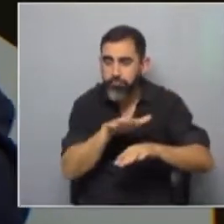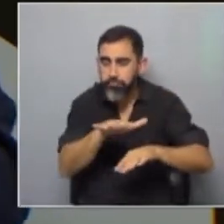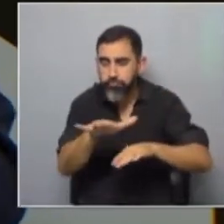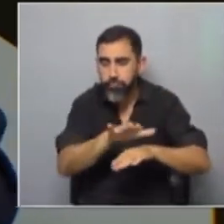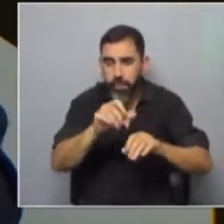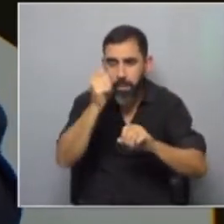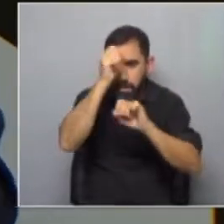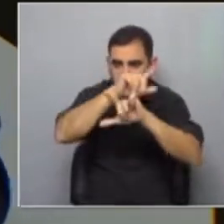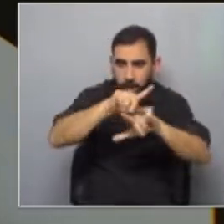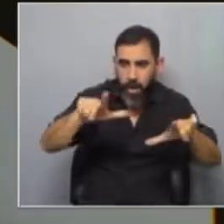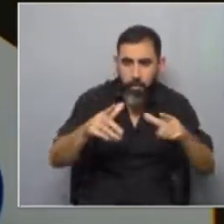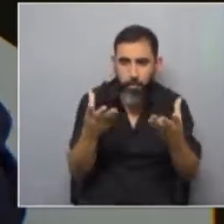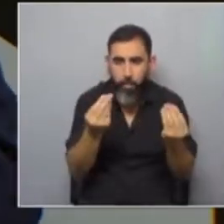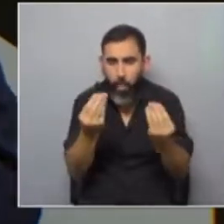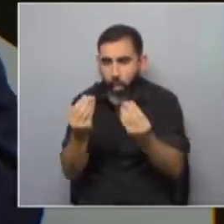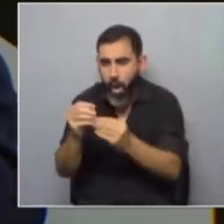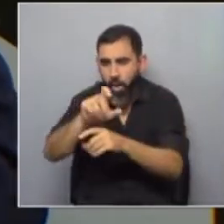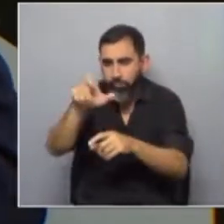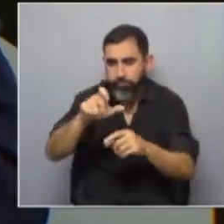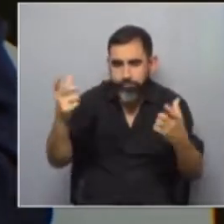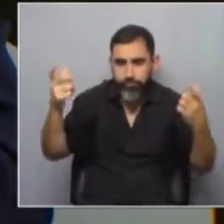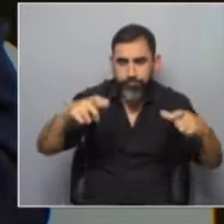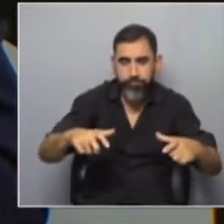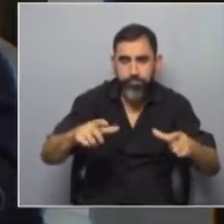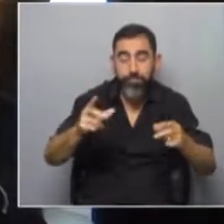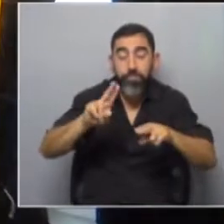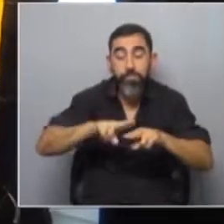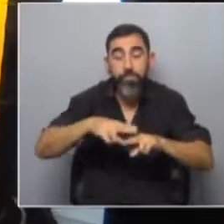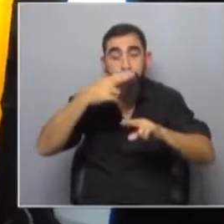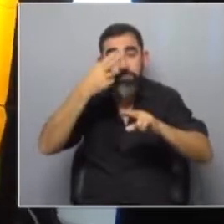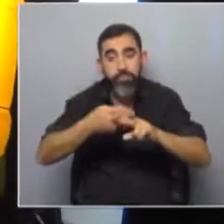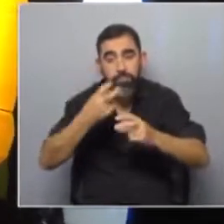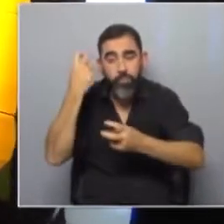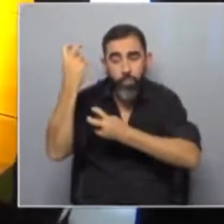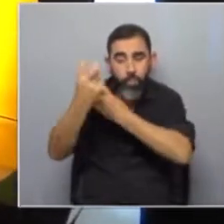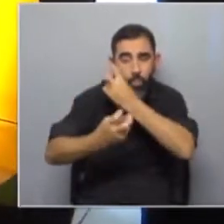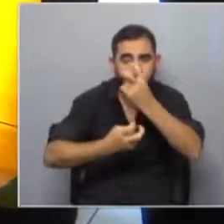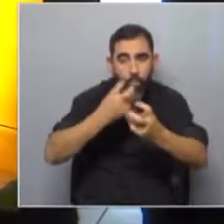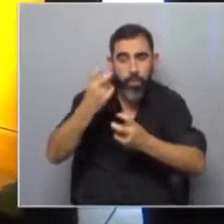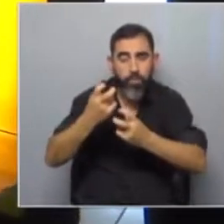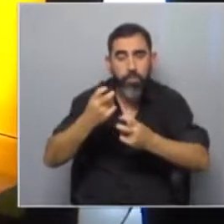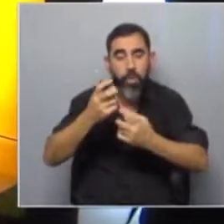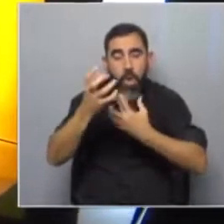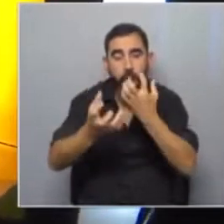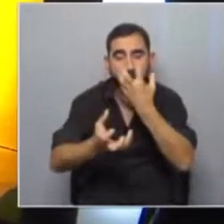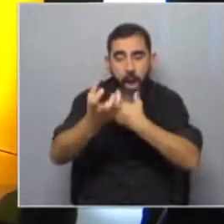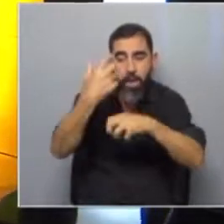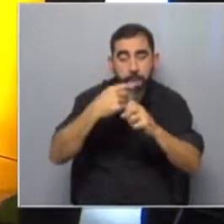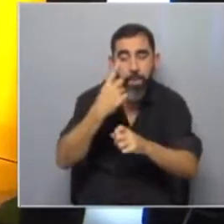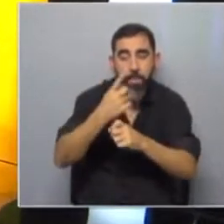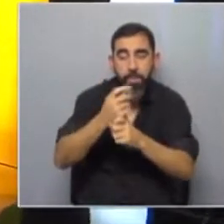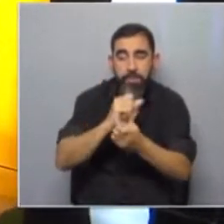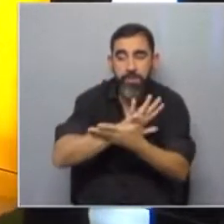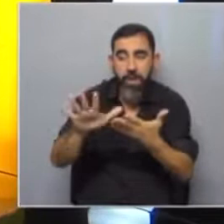un poco que ver con Mañana es tarde, que es el libro en el que vos no figurás en la tapa, Leo, pero sabemos que estuviste atrás de la logística, que publicaron Martín y